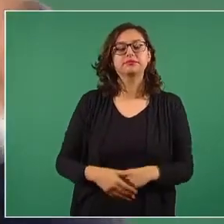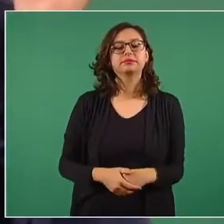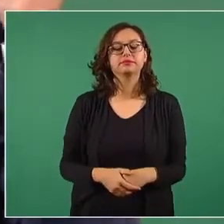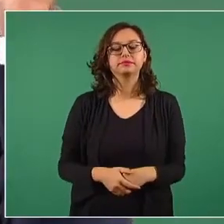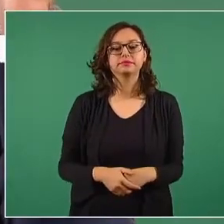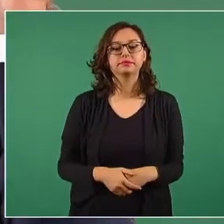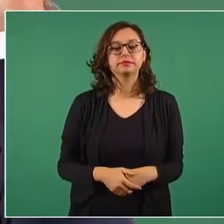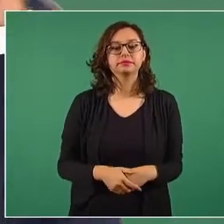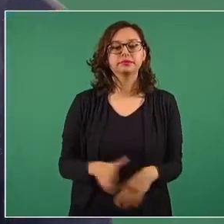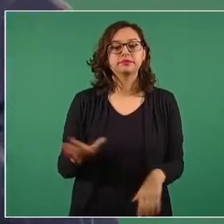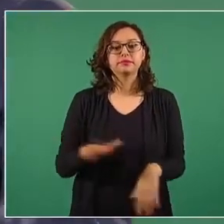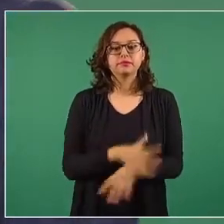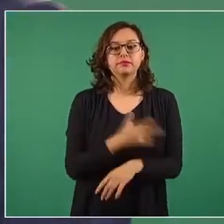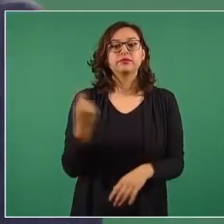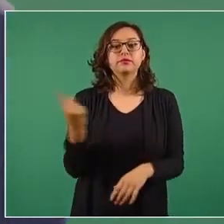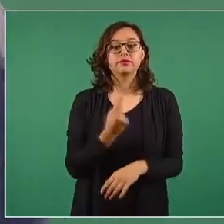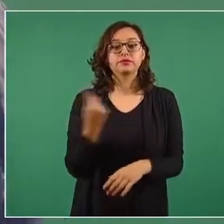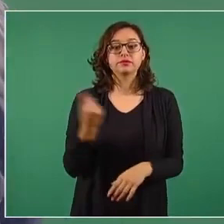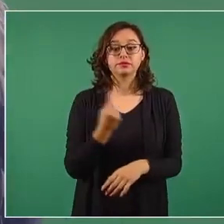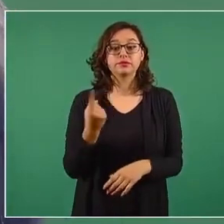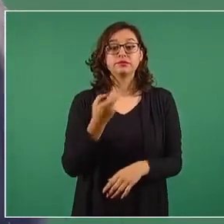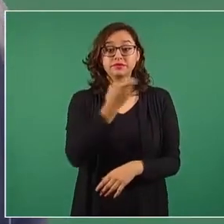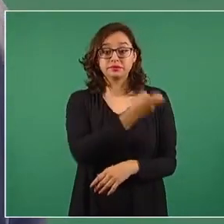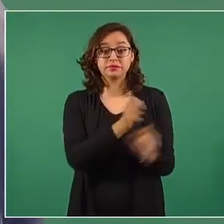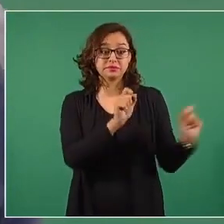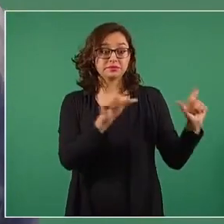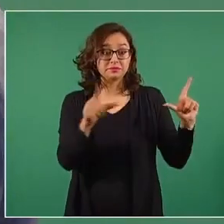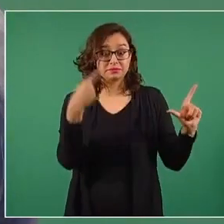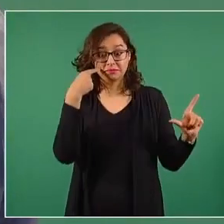porque es esto,